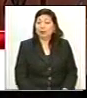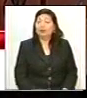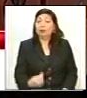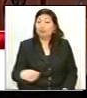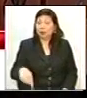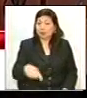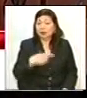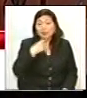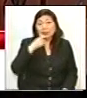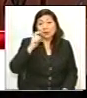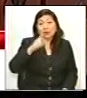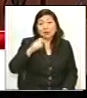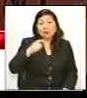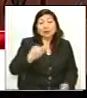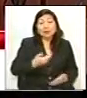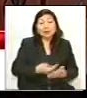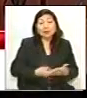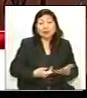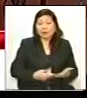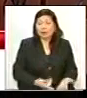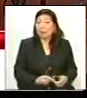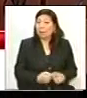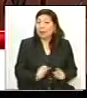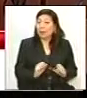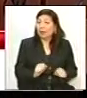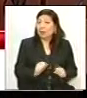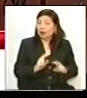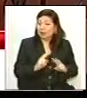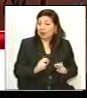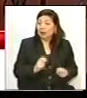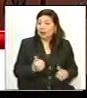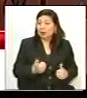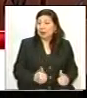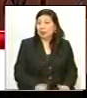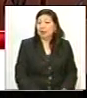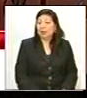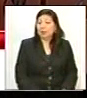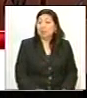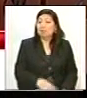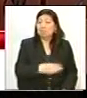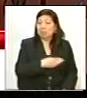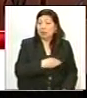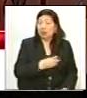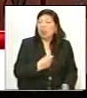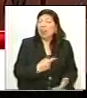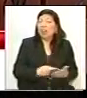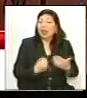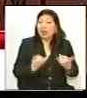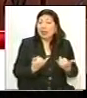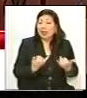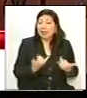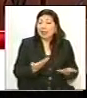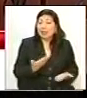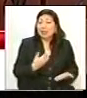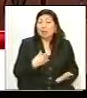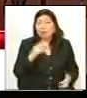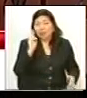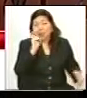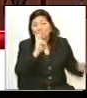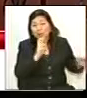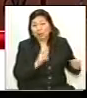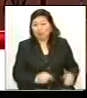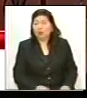nosotros necesitamos estos establecimientos, pero que se hagan bien, bien, ¿no es cierto, Contralor? Entonces esa es mi duda, que creo